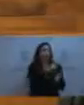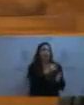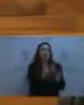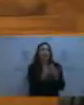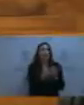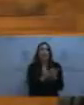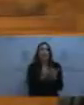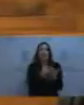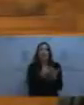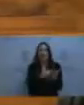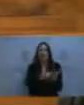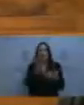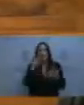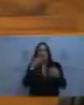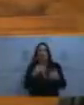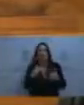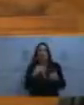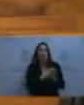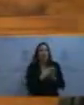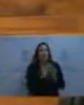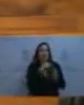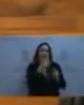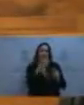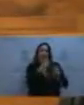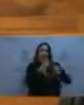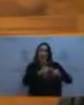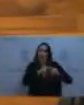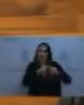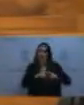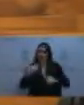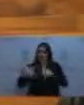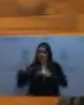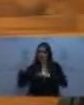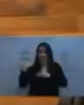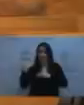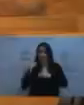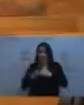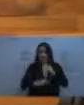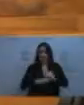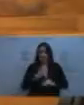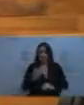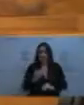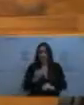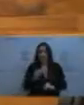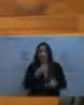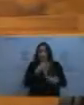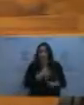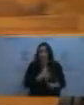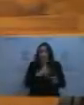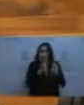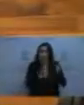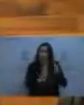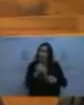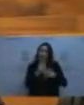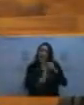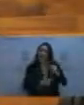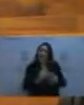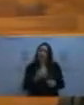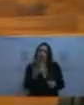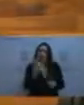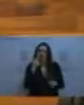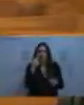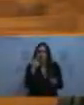yo le pido que repase lo que están haciendo, lo que han publicado ustedes ya, lo que están haciendo en la actualidad algunas empresas, y lo